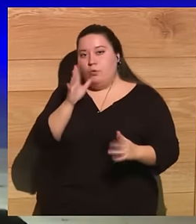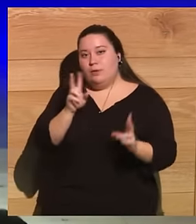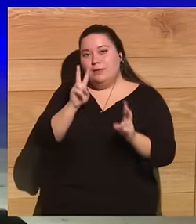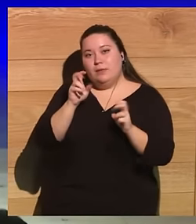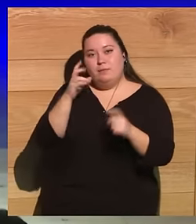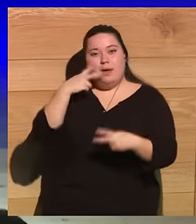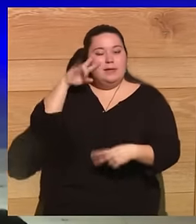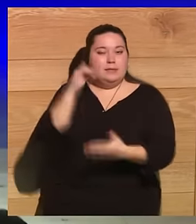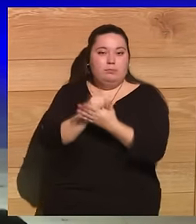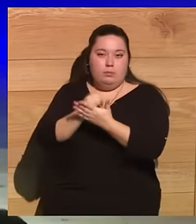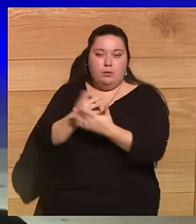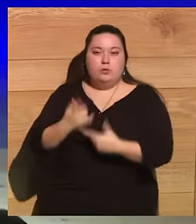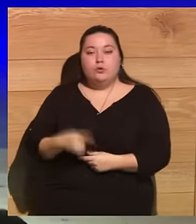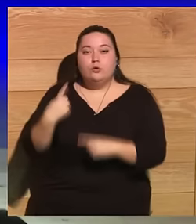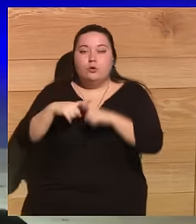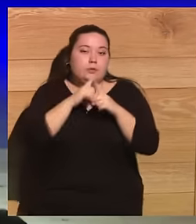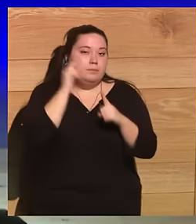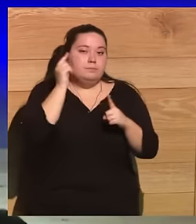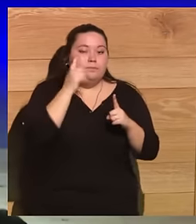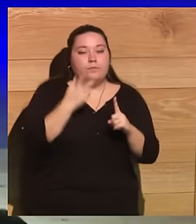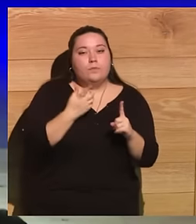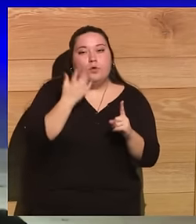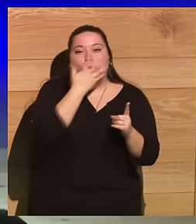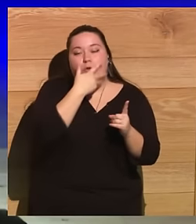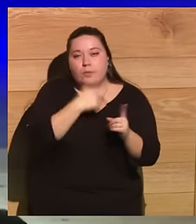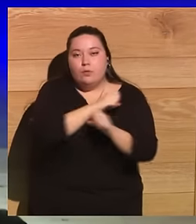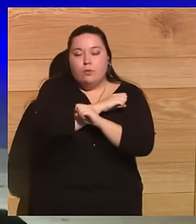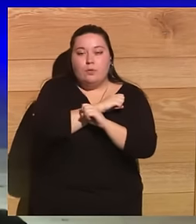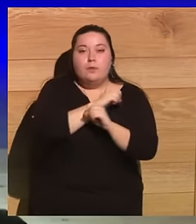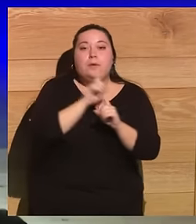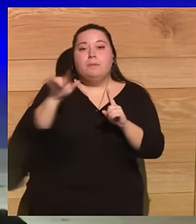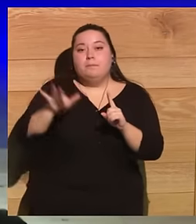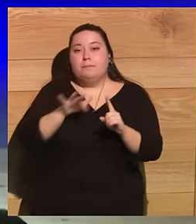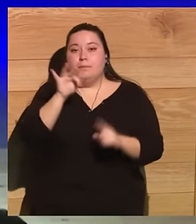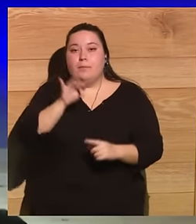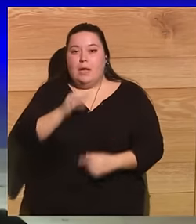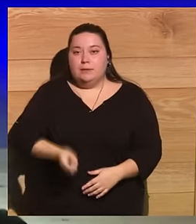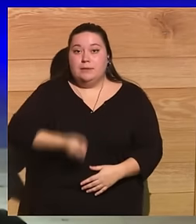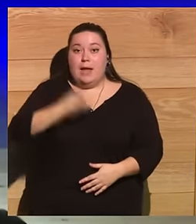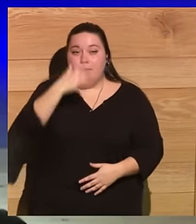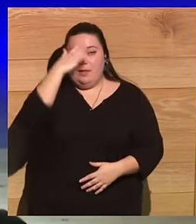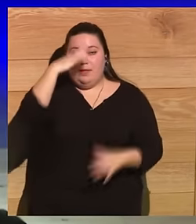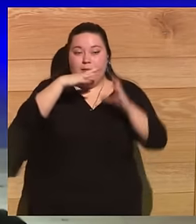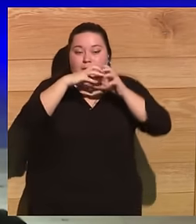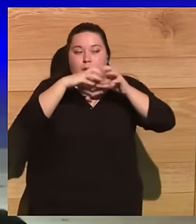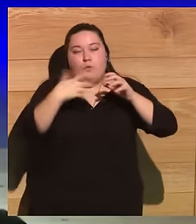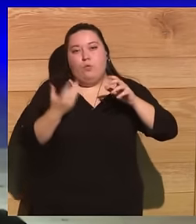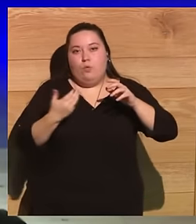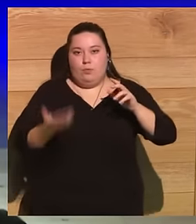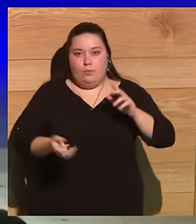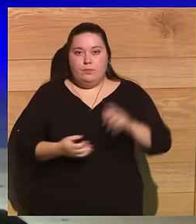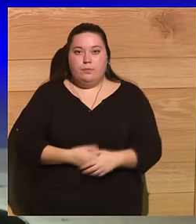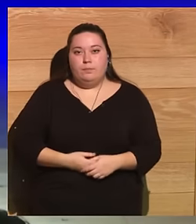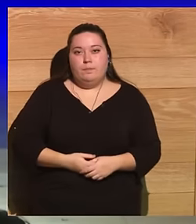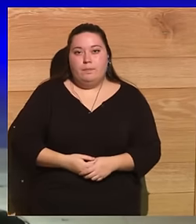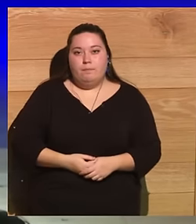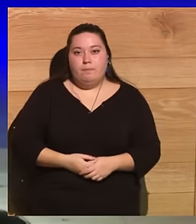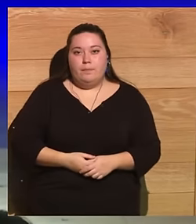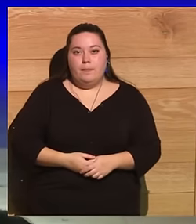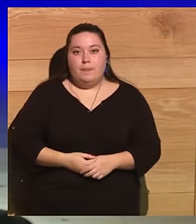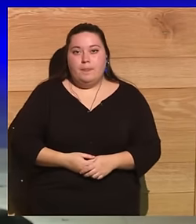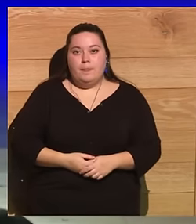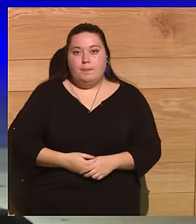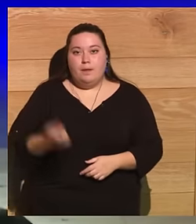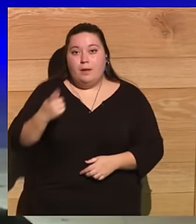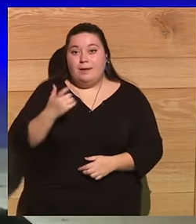experimentos, por descubrir cosas, conocimiento y descubrir nuestras almas, nuestros cerebros. A través de